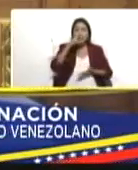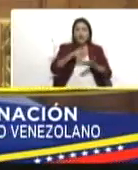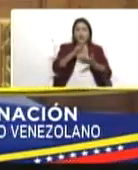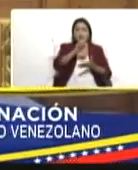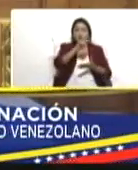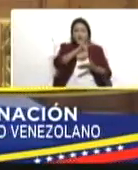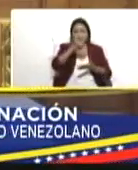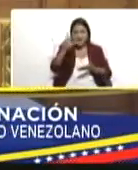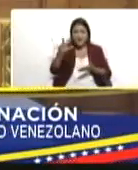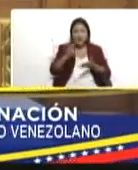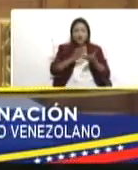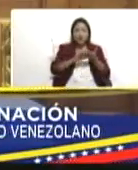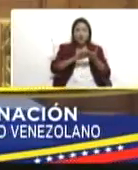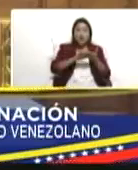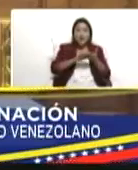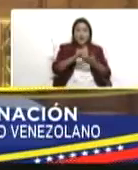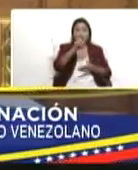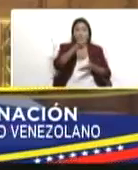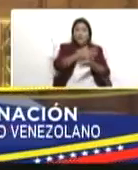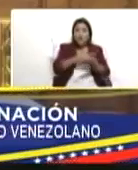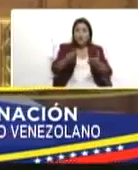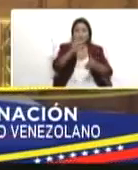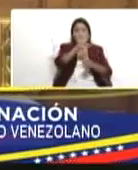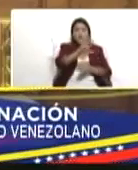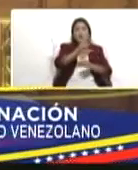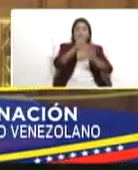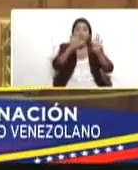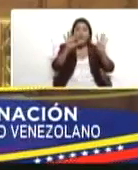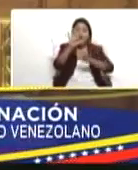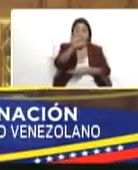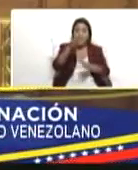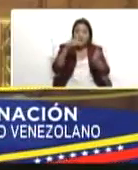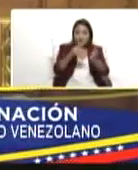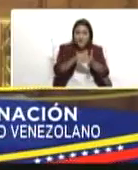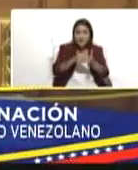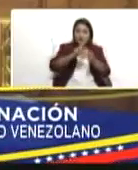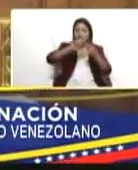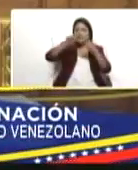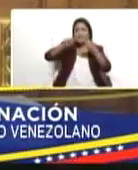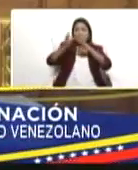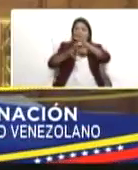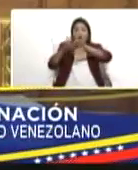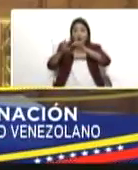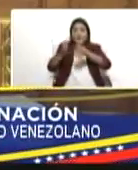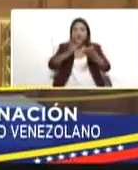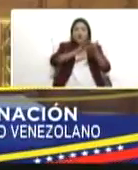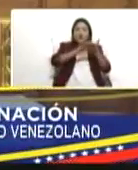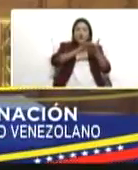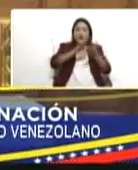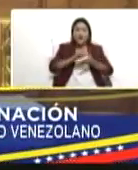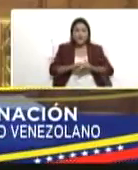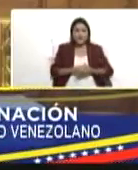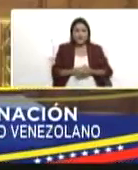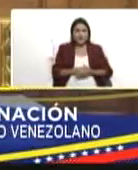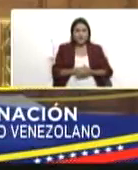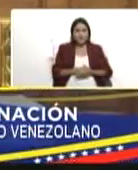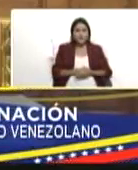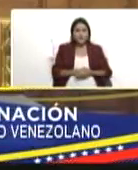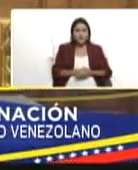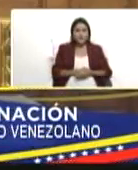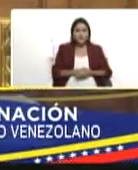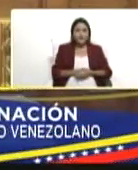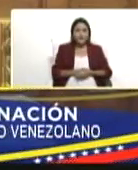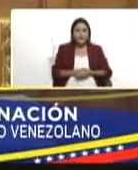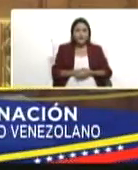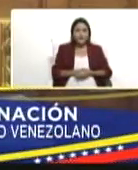atendimos y resolvimos 155000 casos reportados queé hubiera pasado con esos casos si no